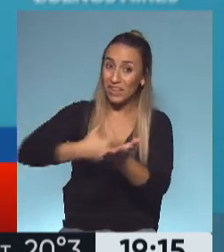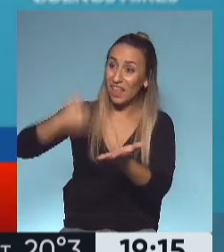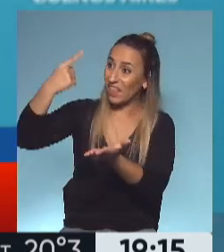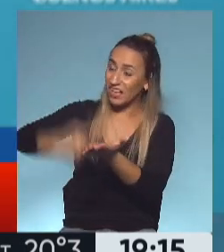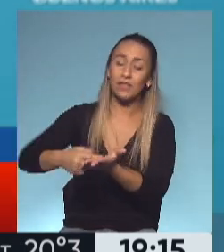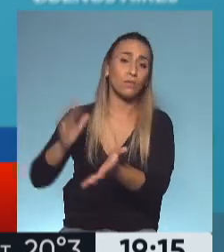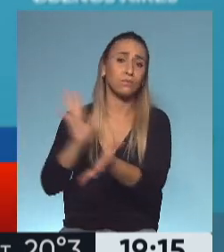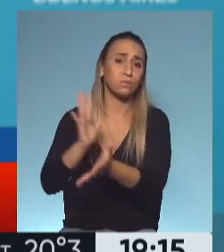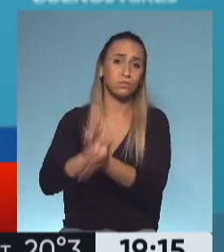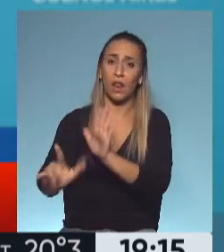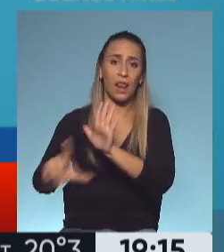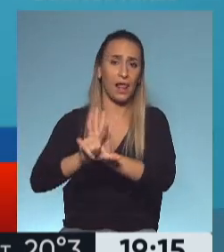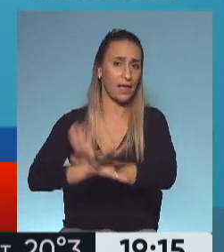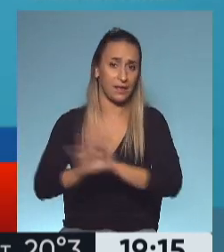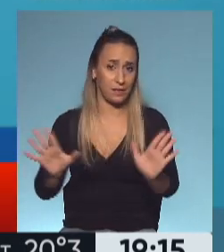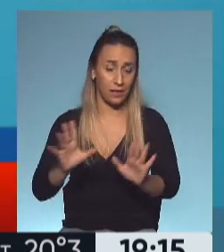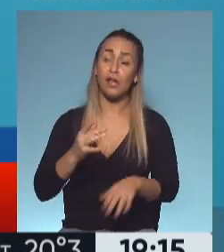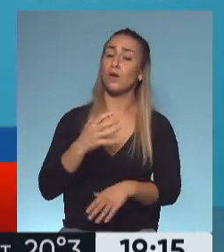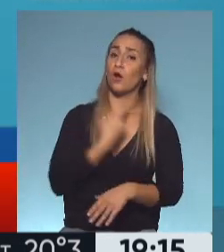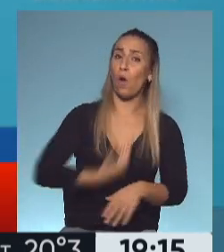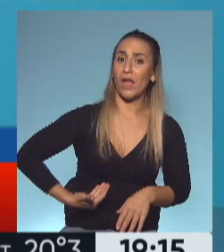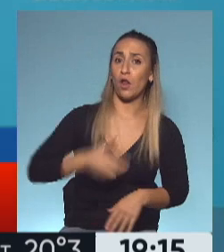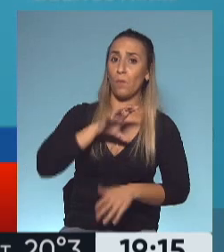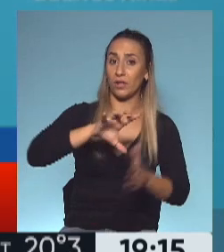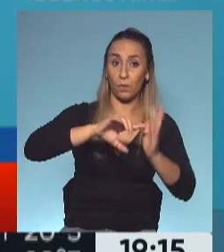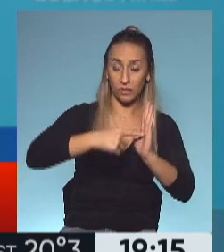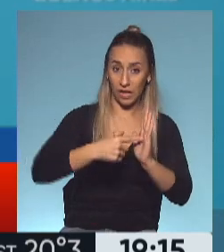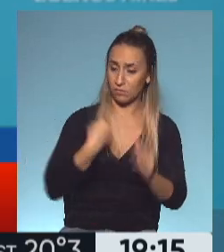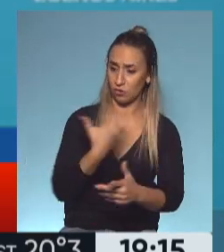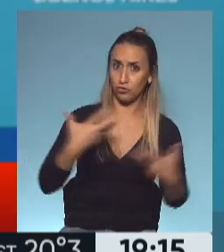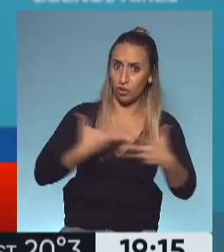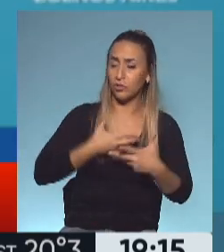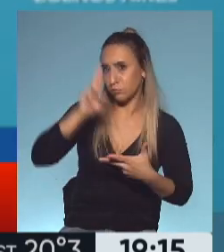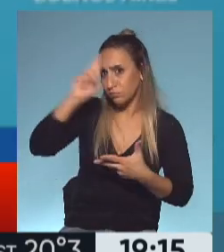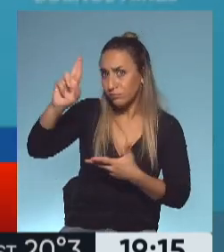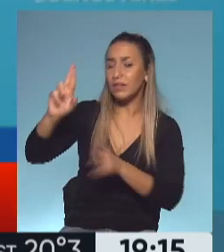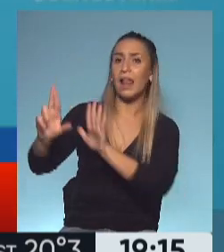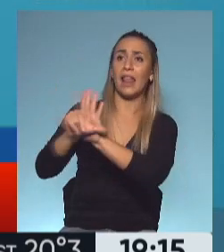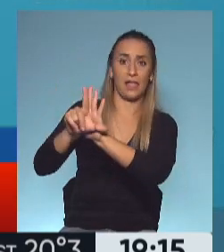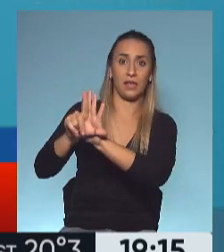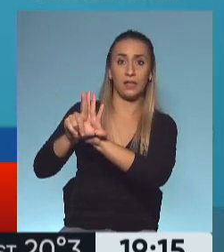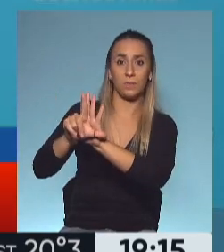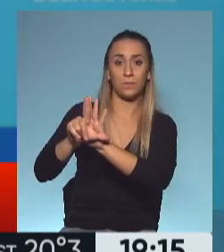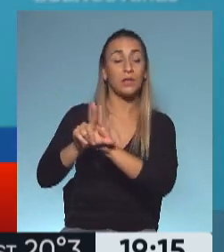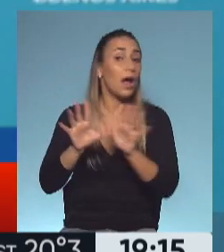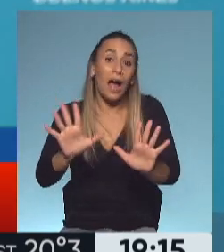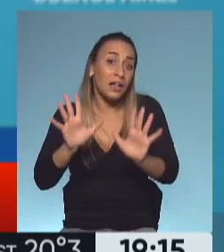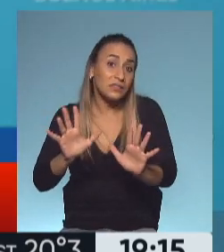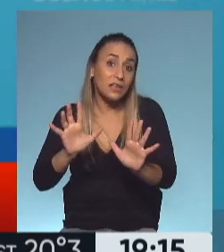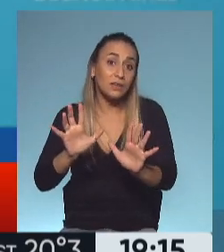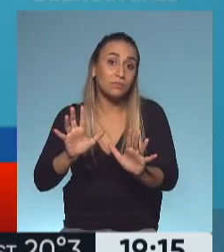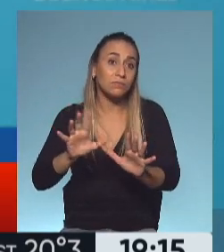Aires vamos a respetar la ley. Esto es porque de este modo funcionan